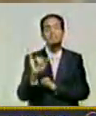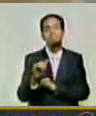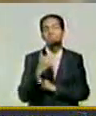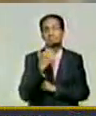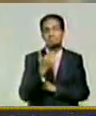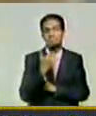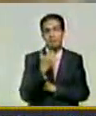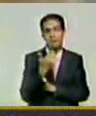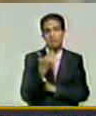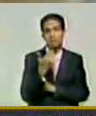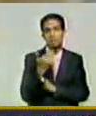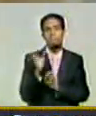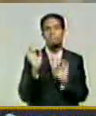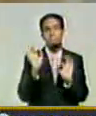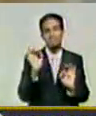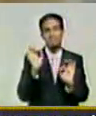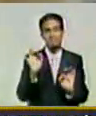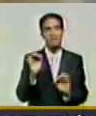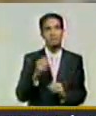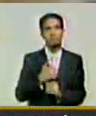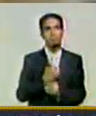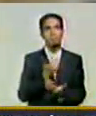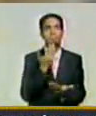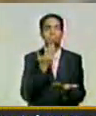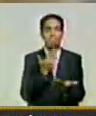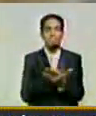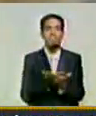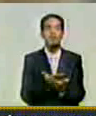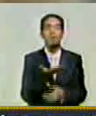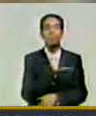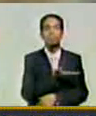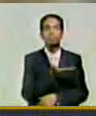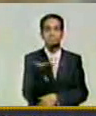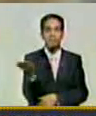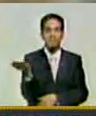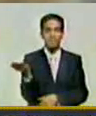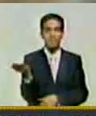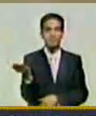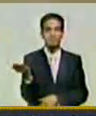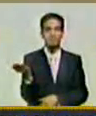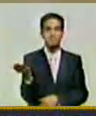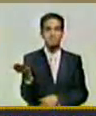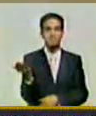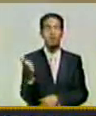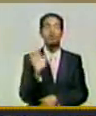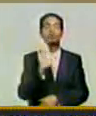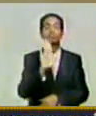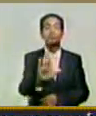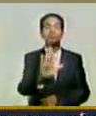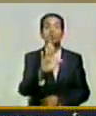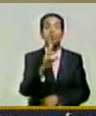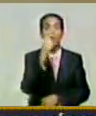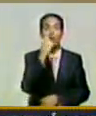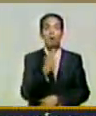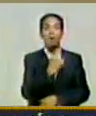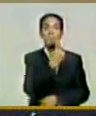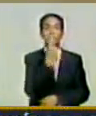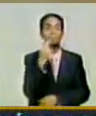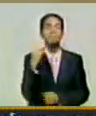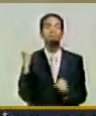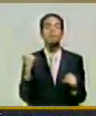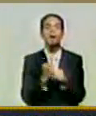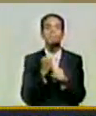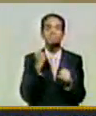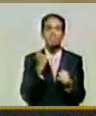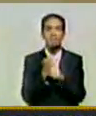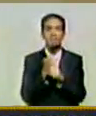especial que yo voy a pedir a cada uno de ustedes, a cada una de ustedes, y es su compromiso para trabajar por